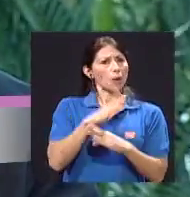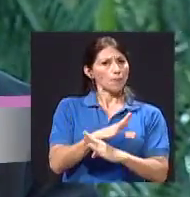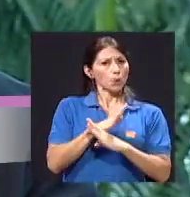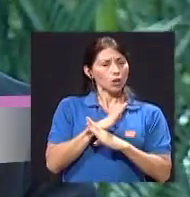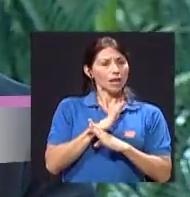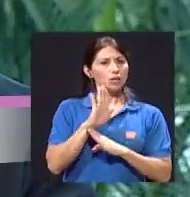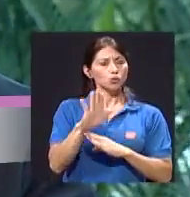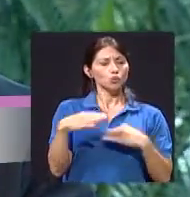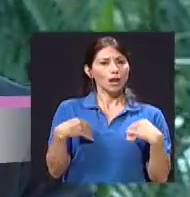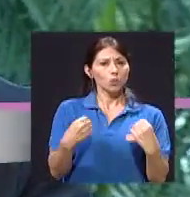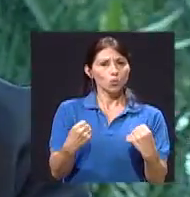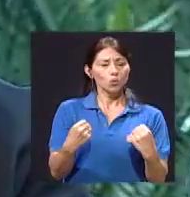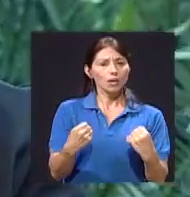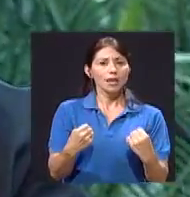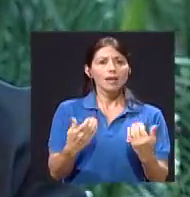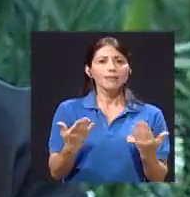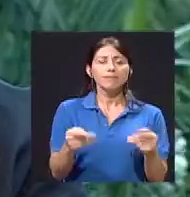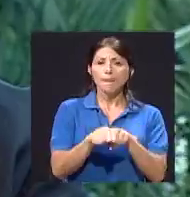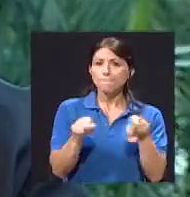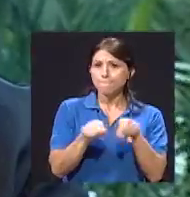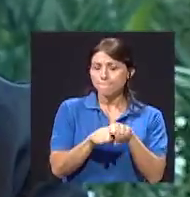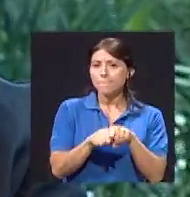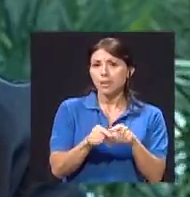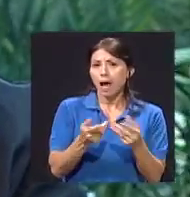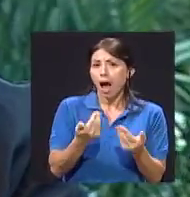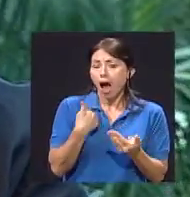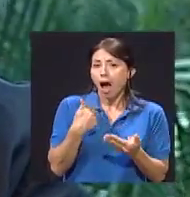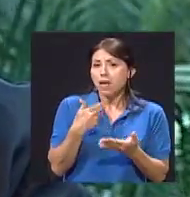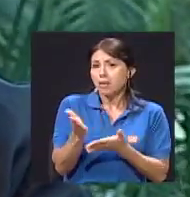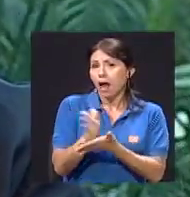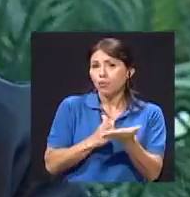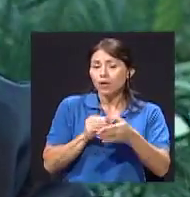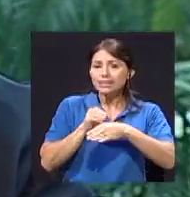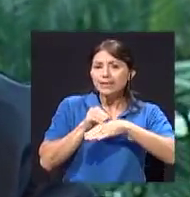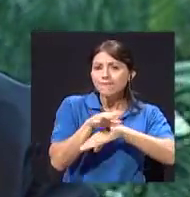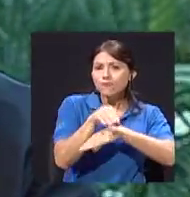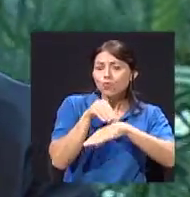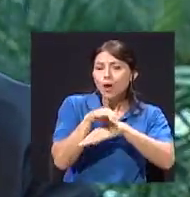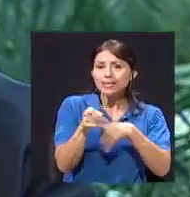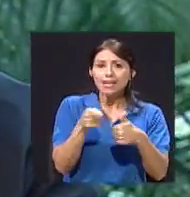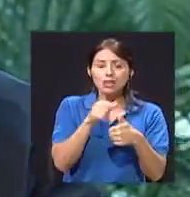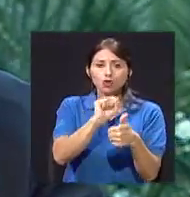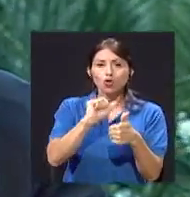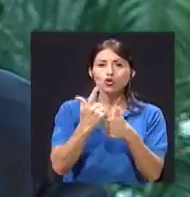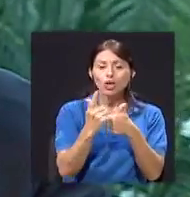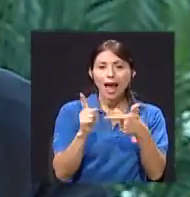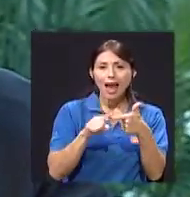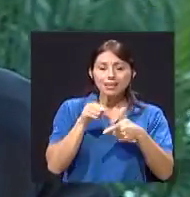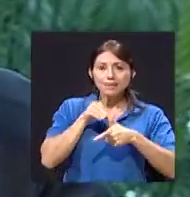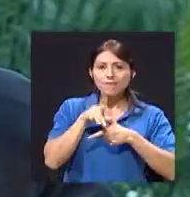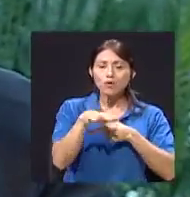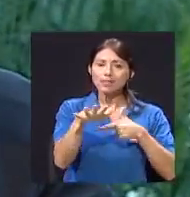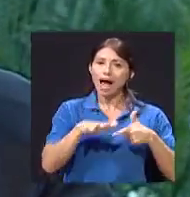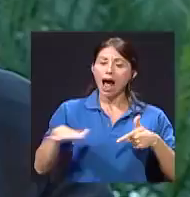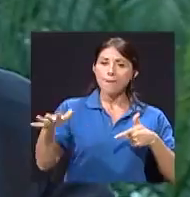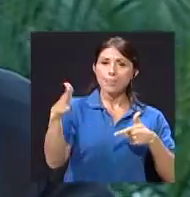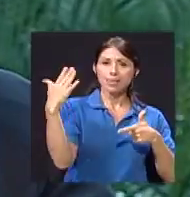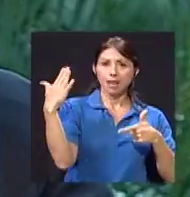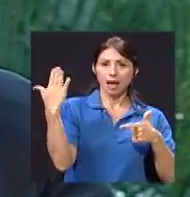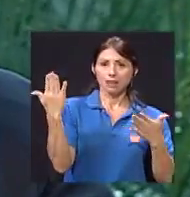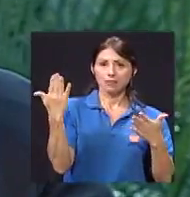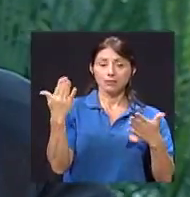hay ciertas influencias que son de carácter social, de carácter ambiental, que el Estado se preocupa